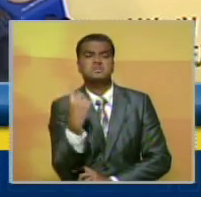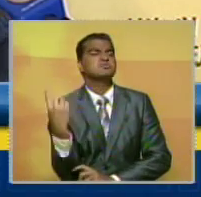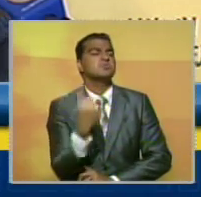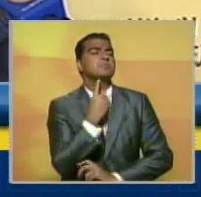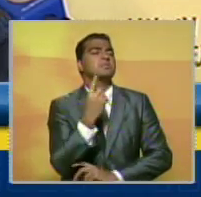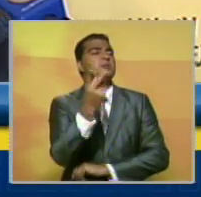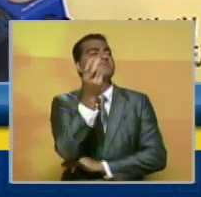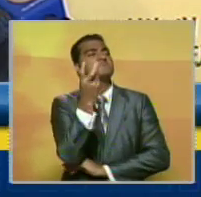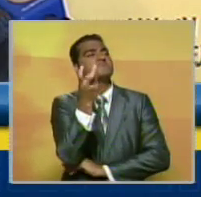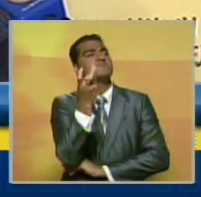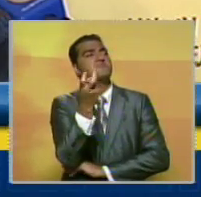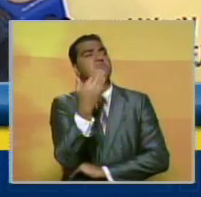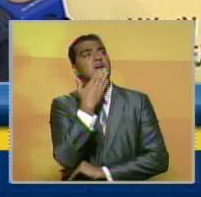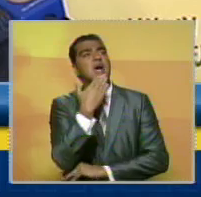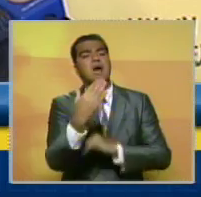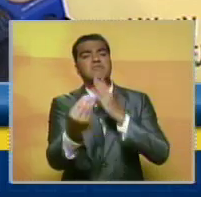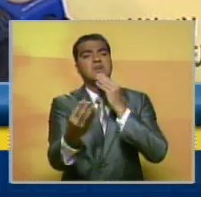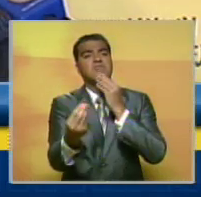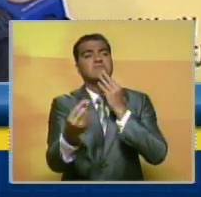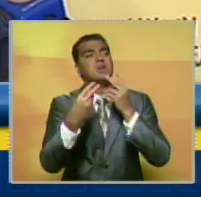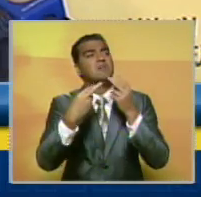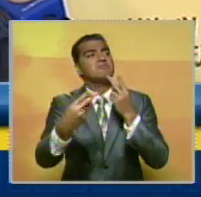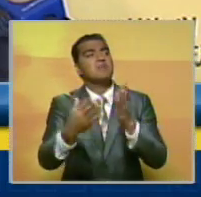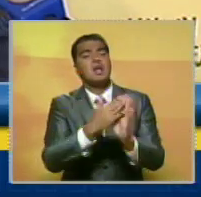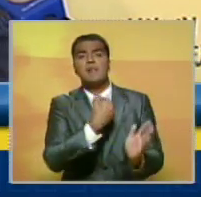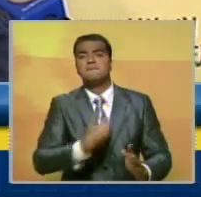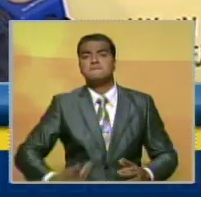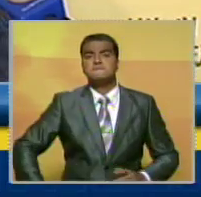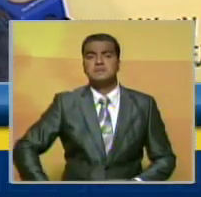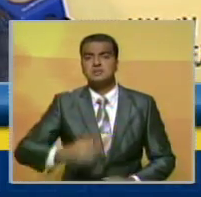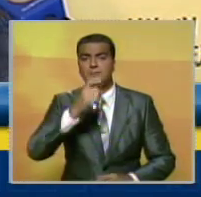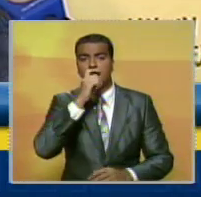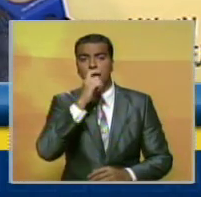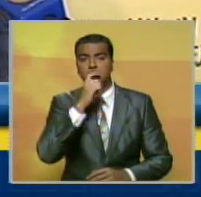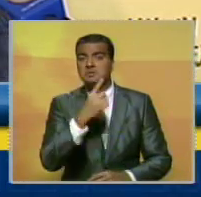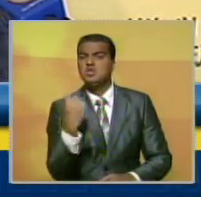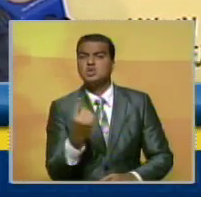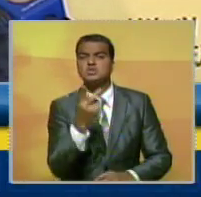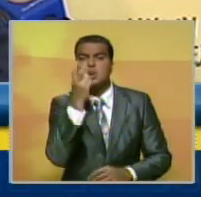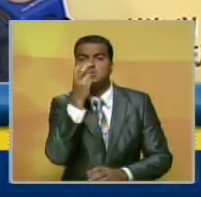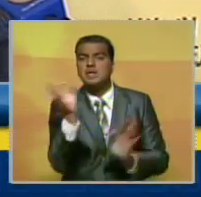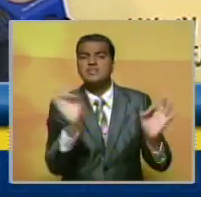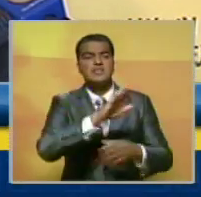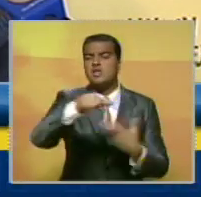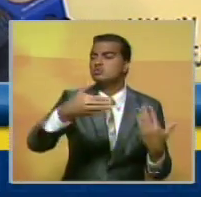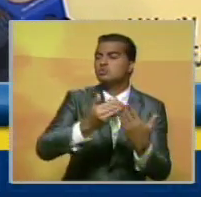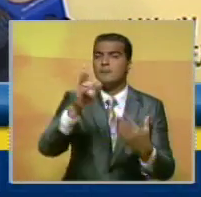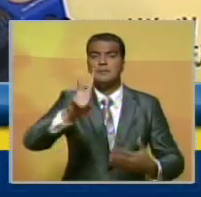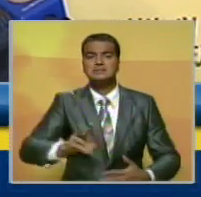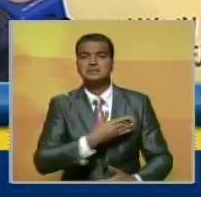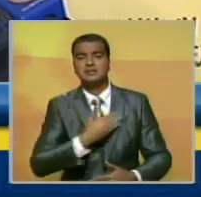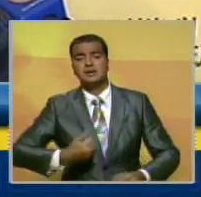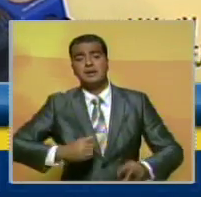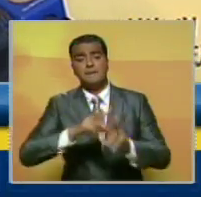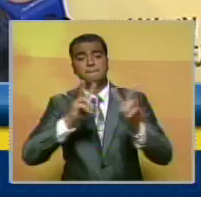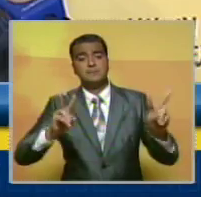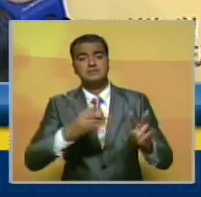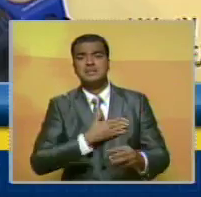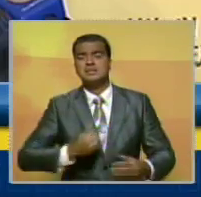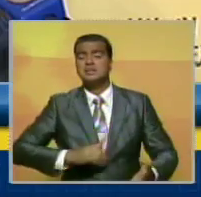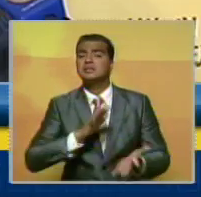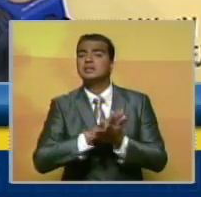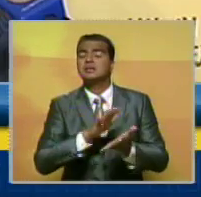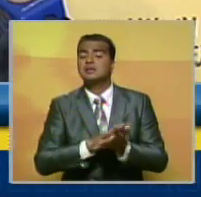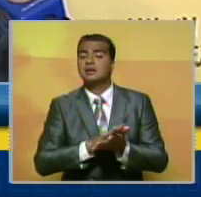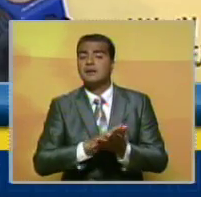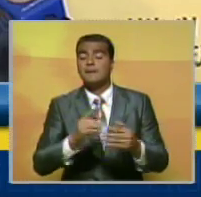y no se escucha a esa mitad del país, a esa gran mayoría de venezolanos que quieren paz, que quieren tranquilidad,